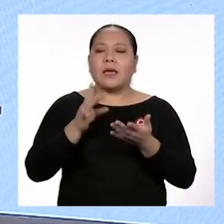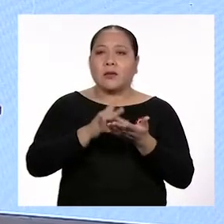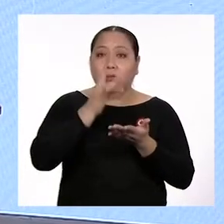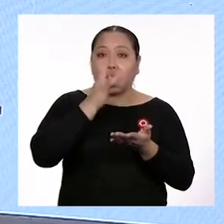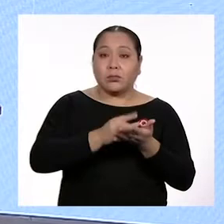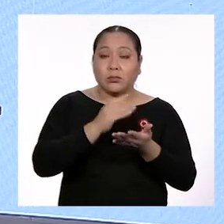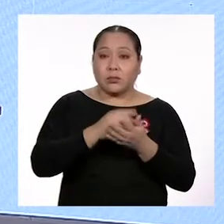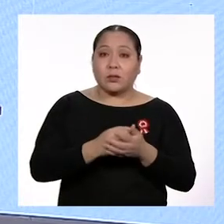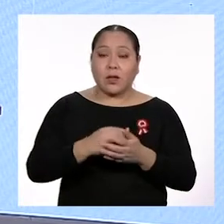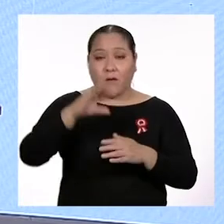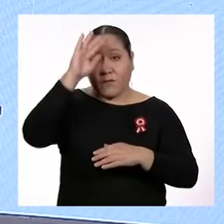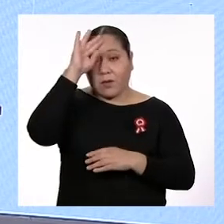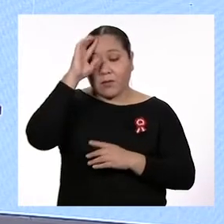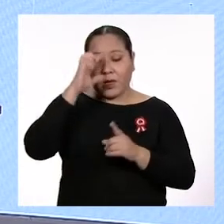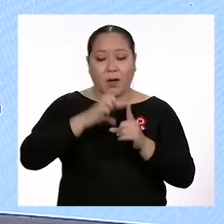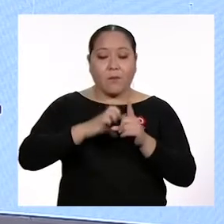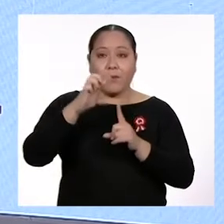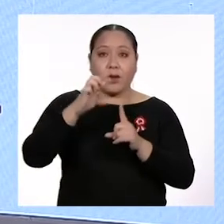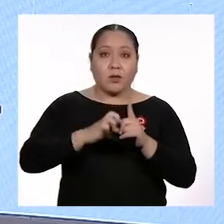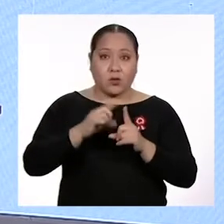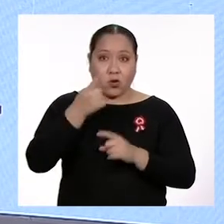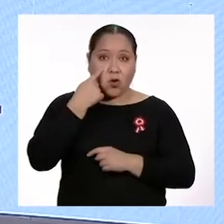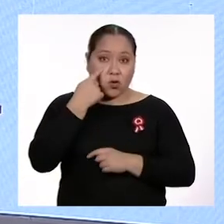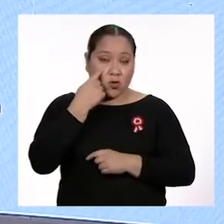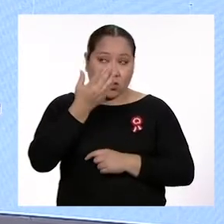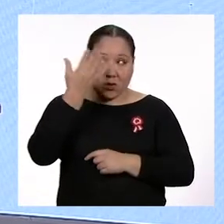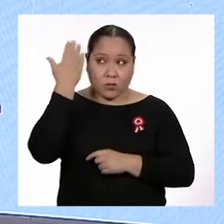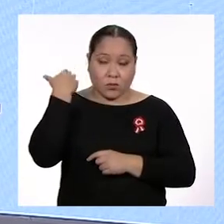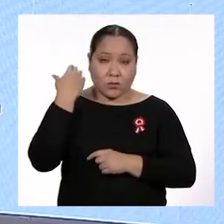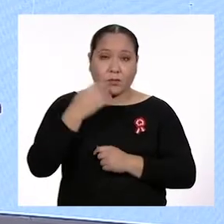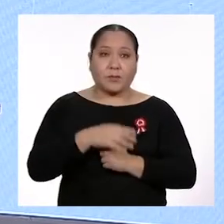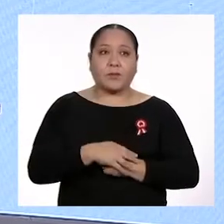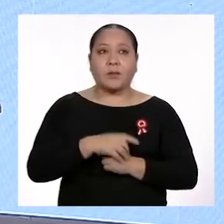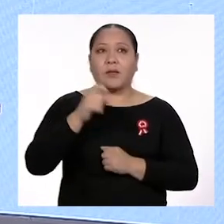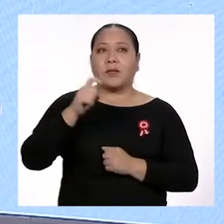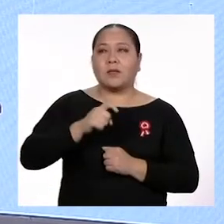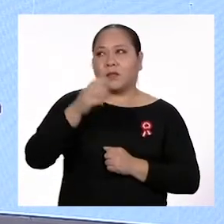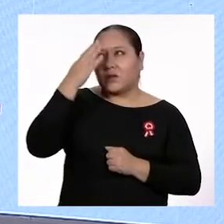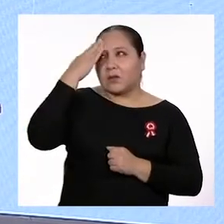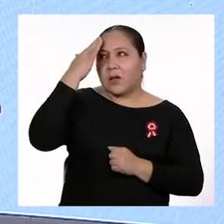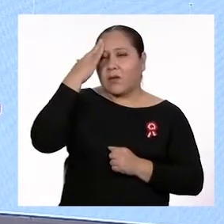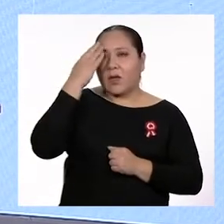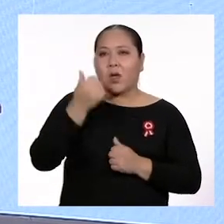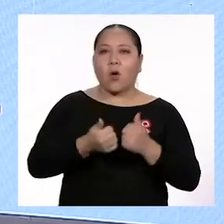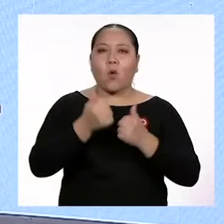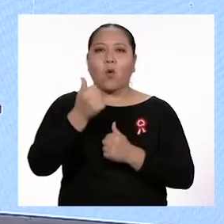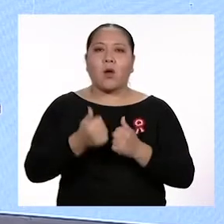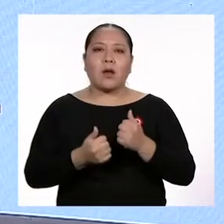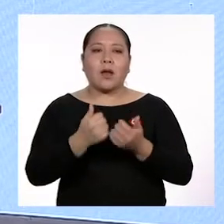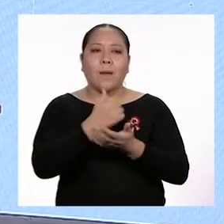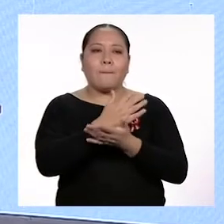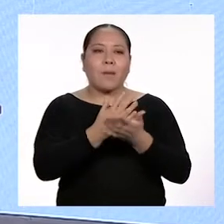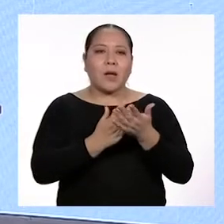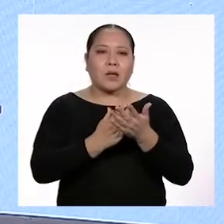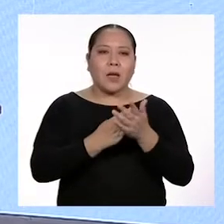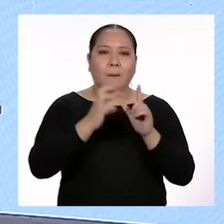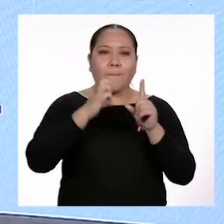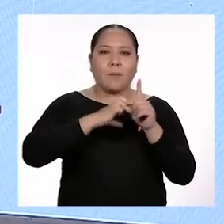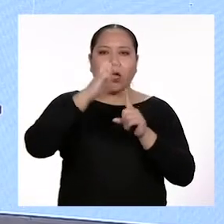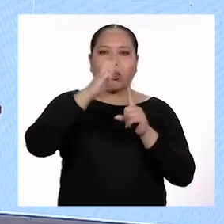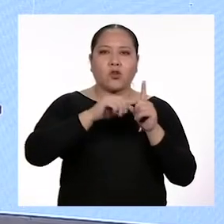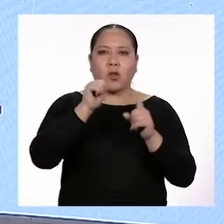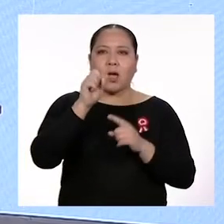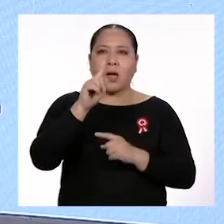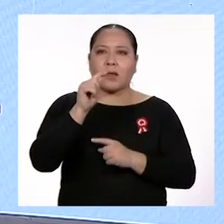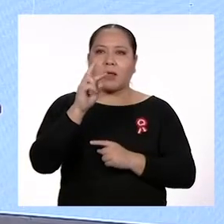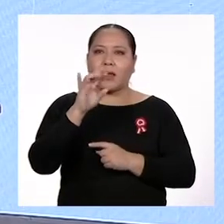las chicas y chicos en casa pudieron conocer el programa pasado, necesito saber en qué categoría de presión arterial se